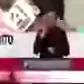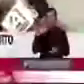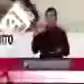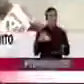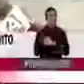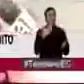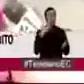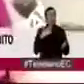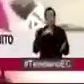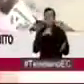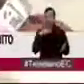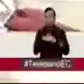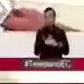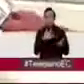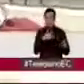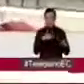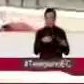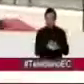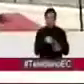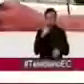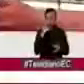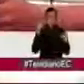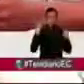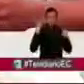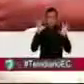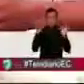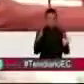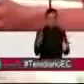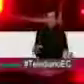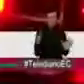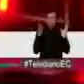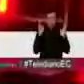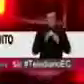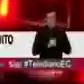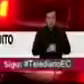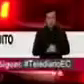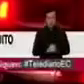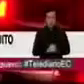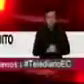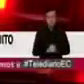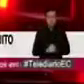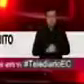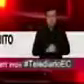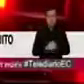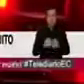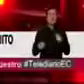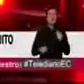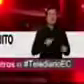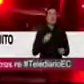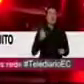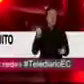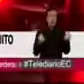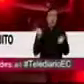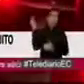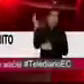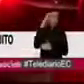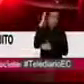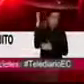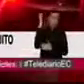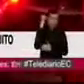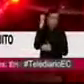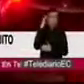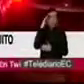¿Hay alguien que haya amenazado su vida por esto? No, nada que ver, nada que ver. Tras la suspensión del traslado, las unidades, ambulancias y